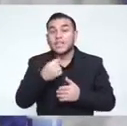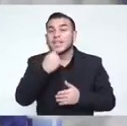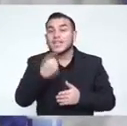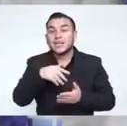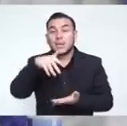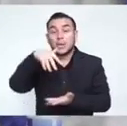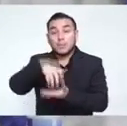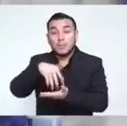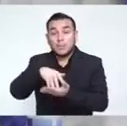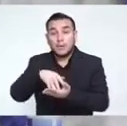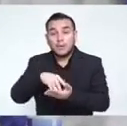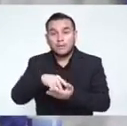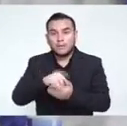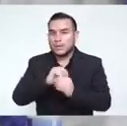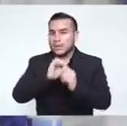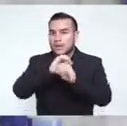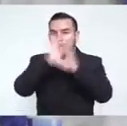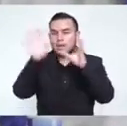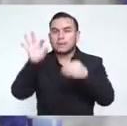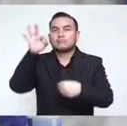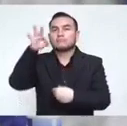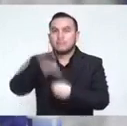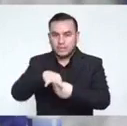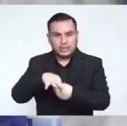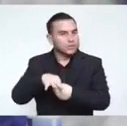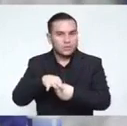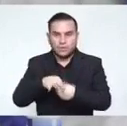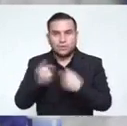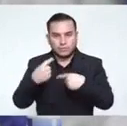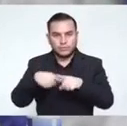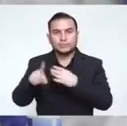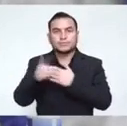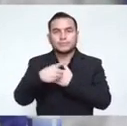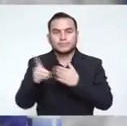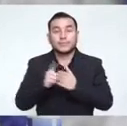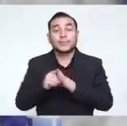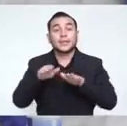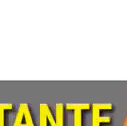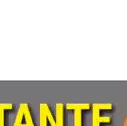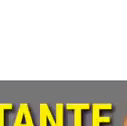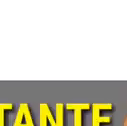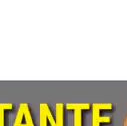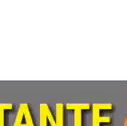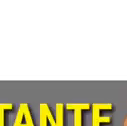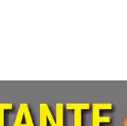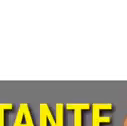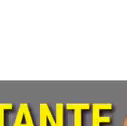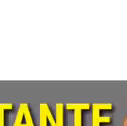juzgar y será el pueblo el que les va a pasar la factura. Muchas gracias.